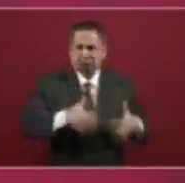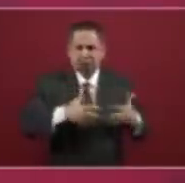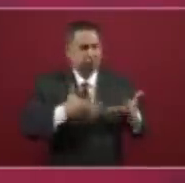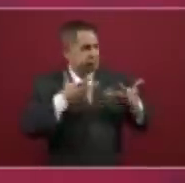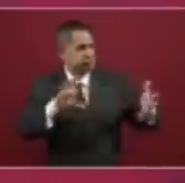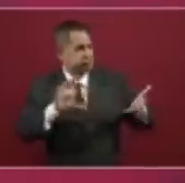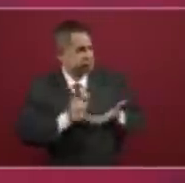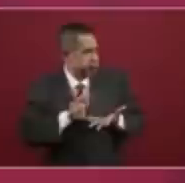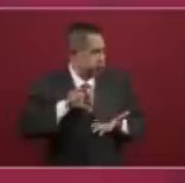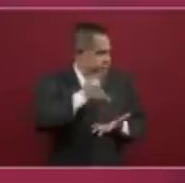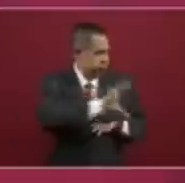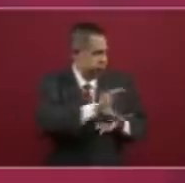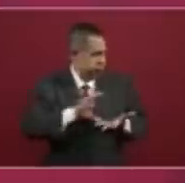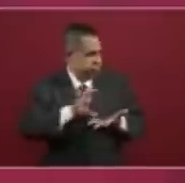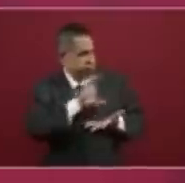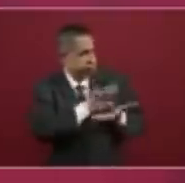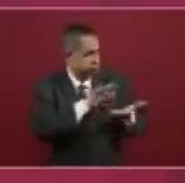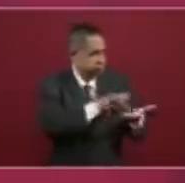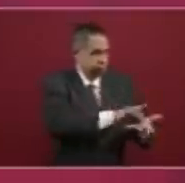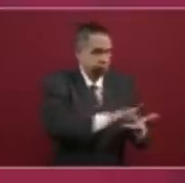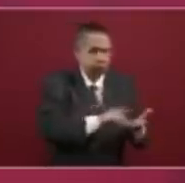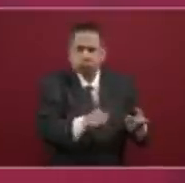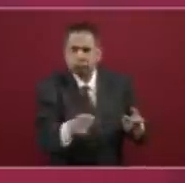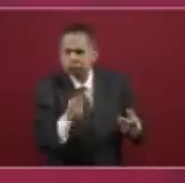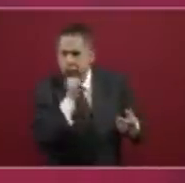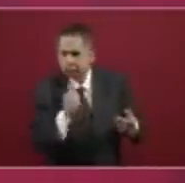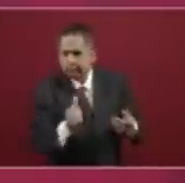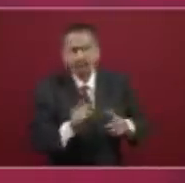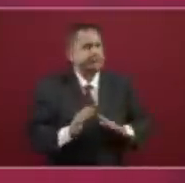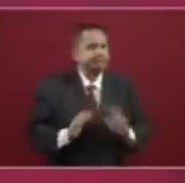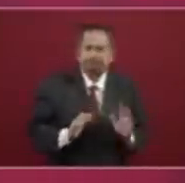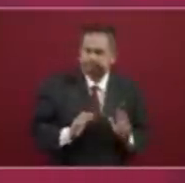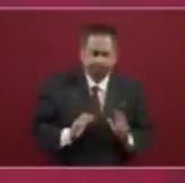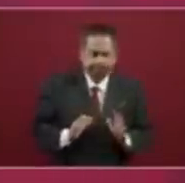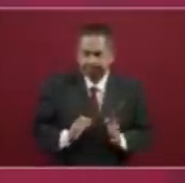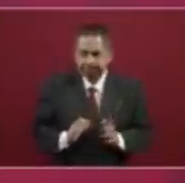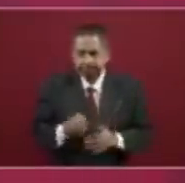productores. Así fue en los